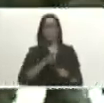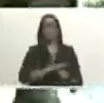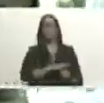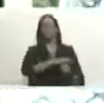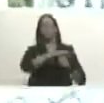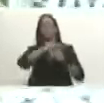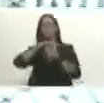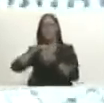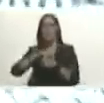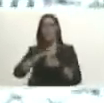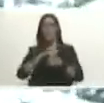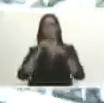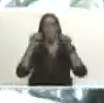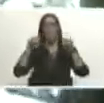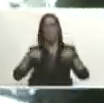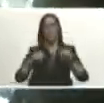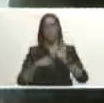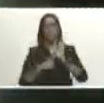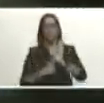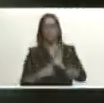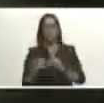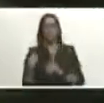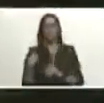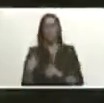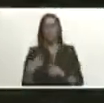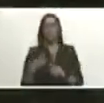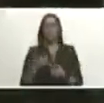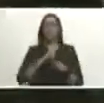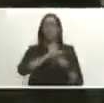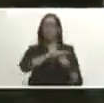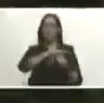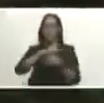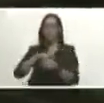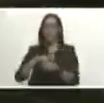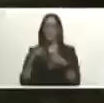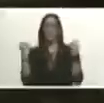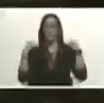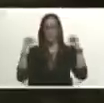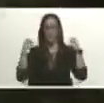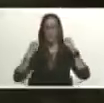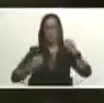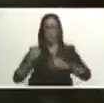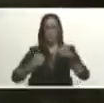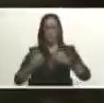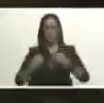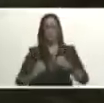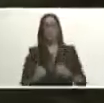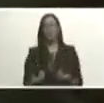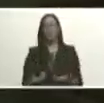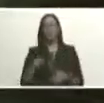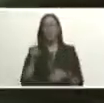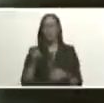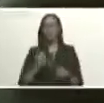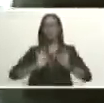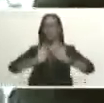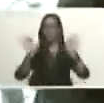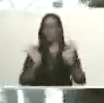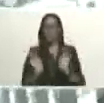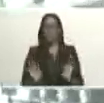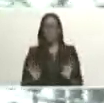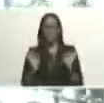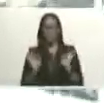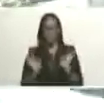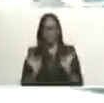adiestrándonos. Hoy le presento también por primera vez el simulador de vehículo BN4, un vehículo que por sus características especiales,